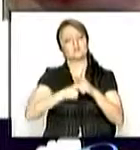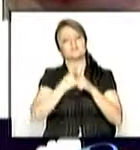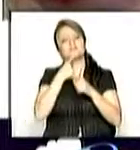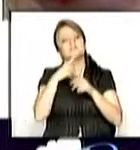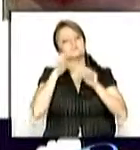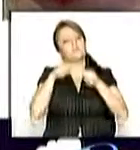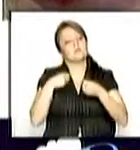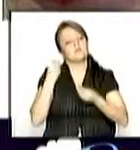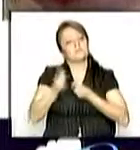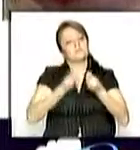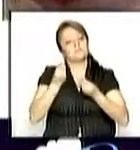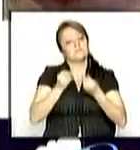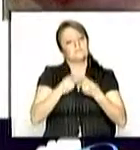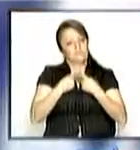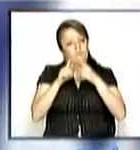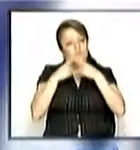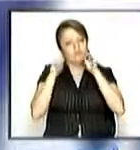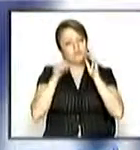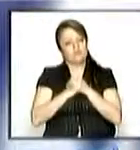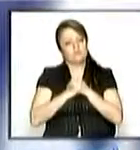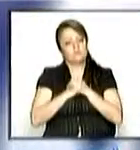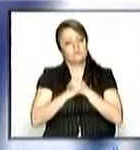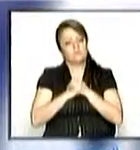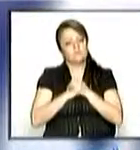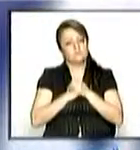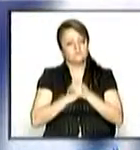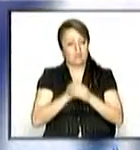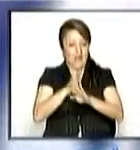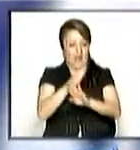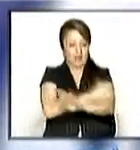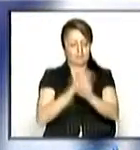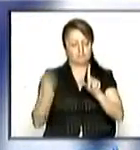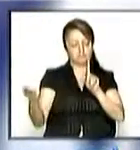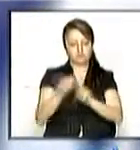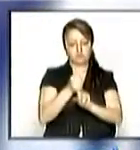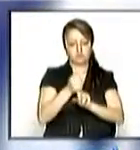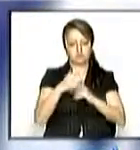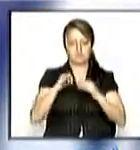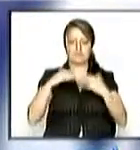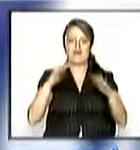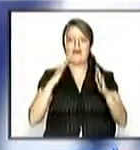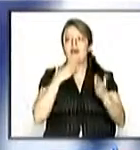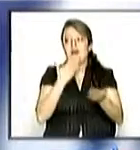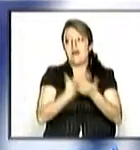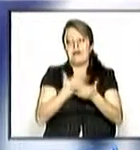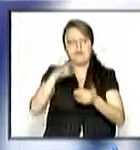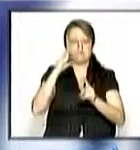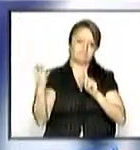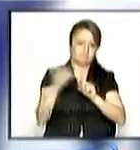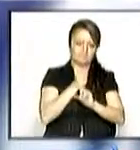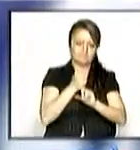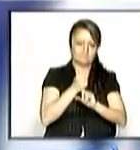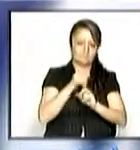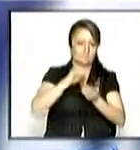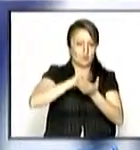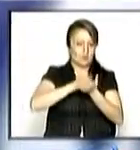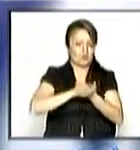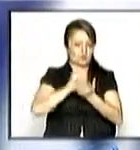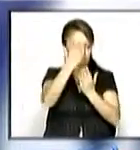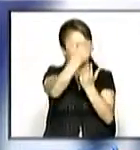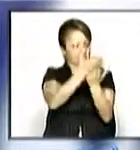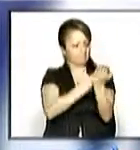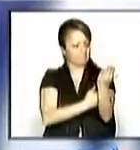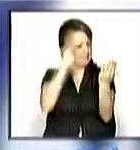una de las principales diferencias, el diagnóstico integral, ver la historia clínica, como dice el